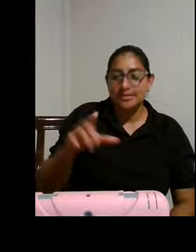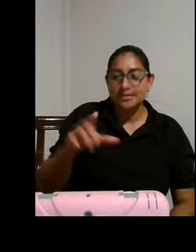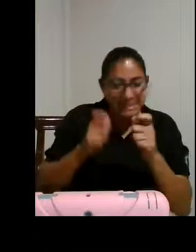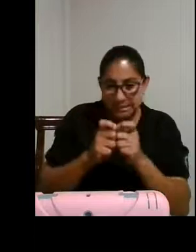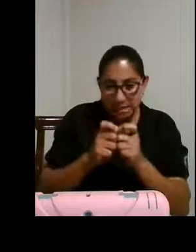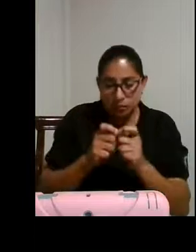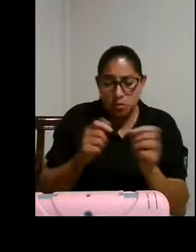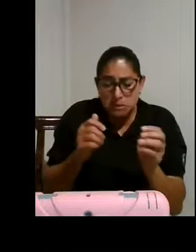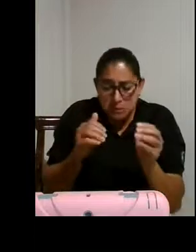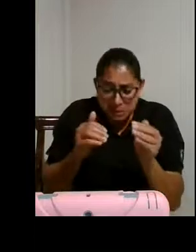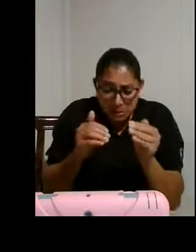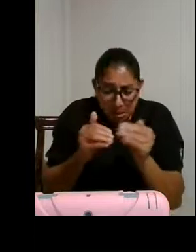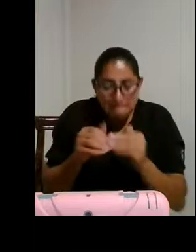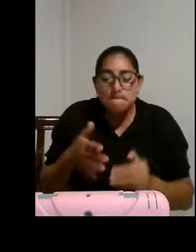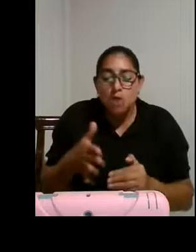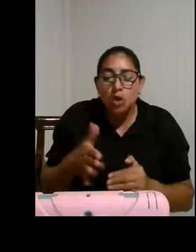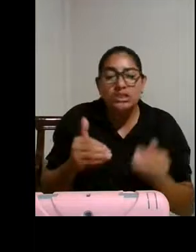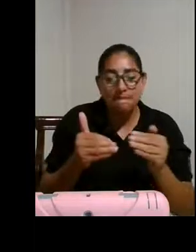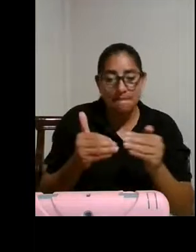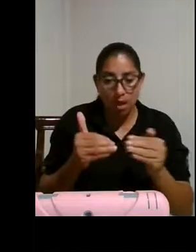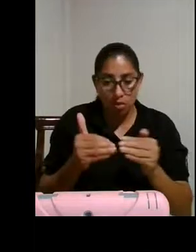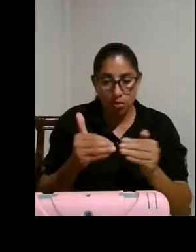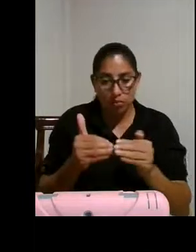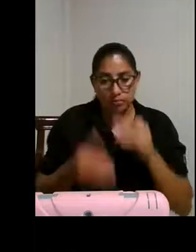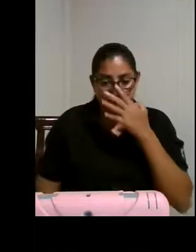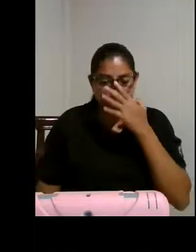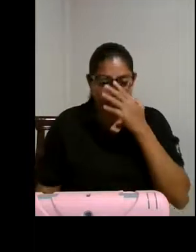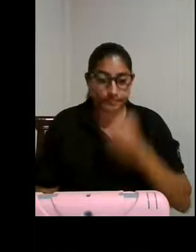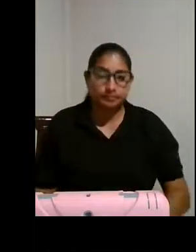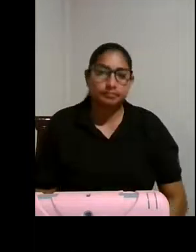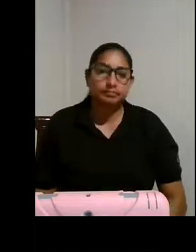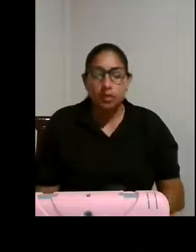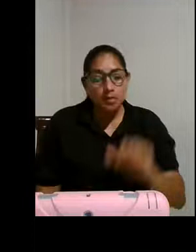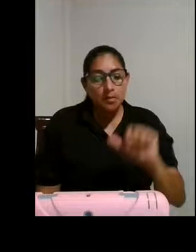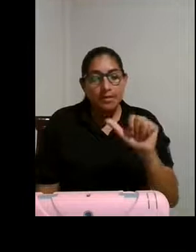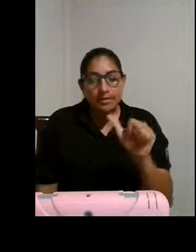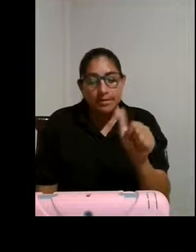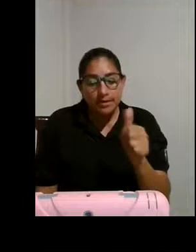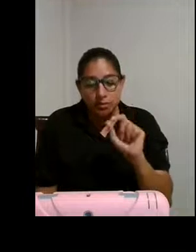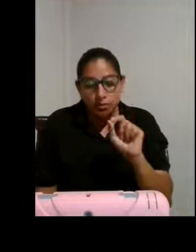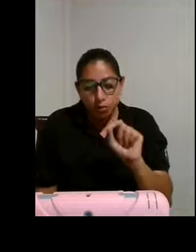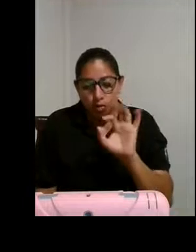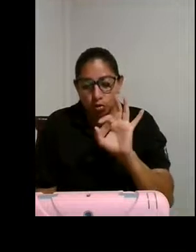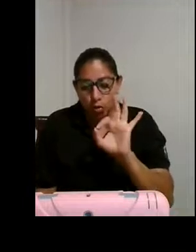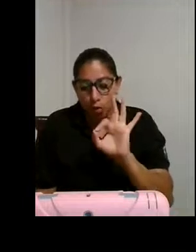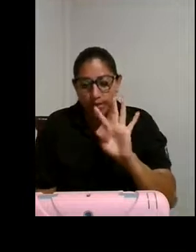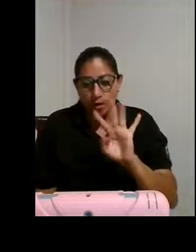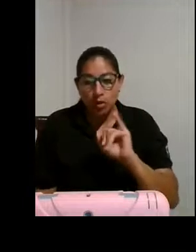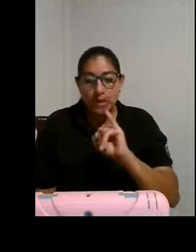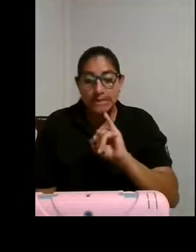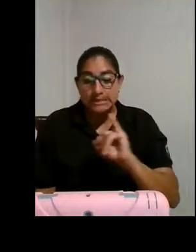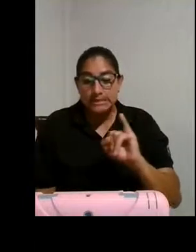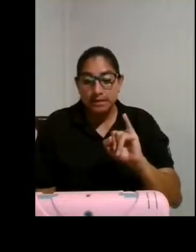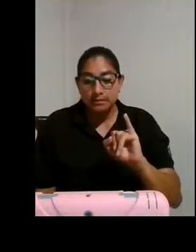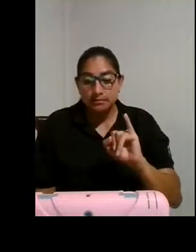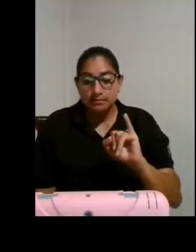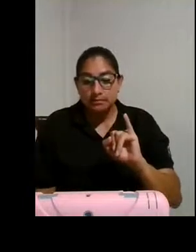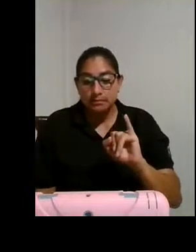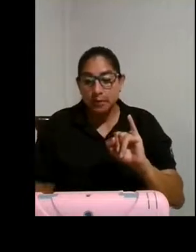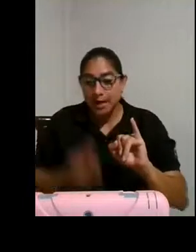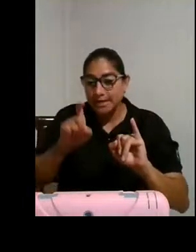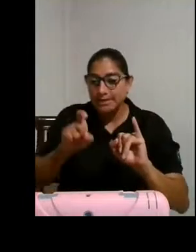Vean, esta pendiente nos está dando 10.94 por la izquierda y por